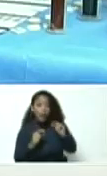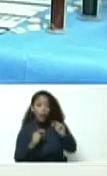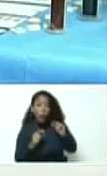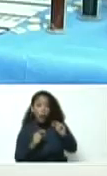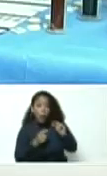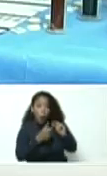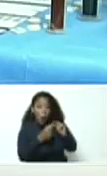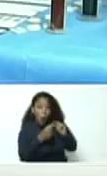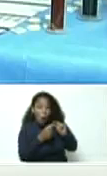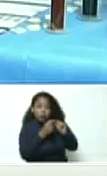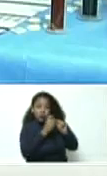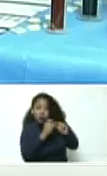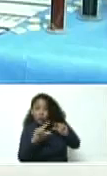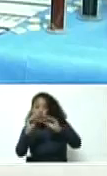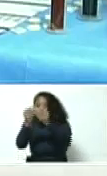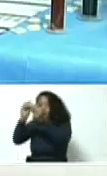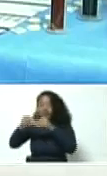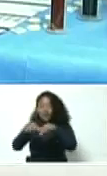nada.